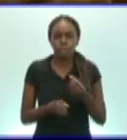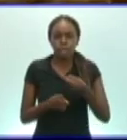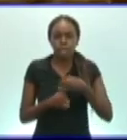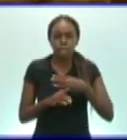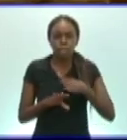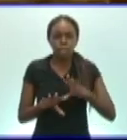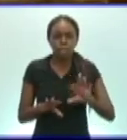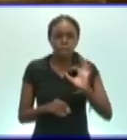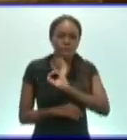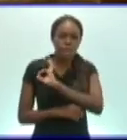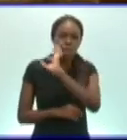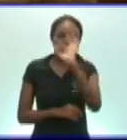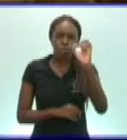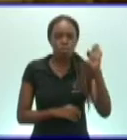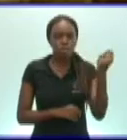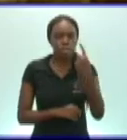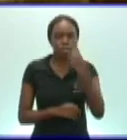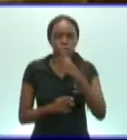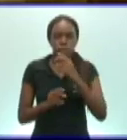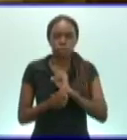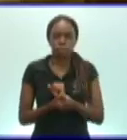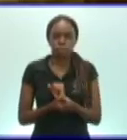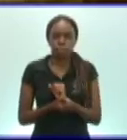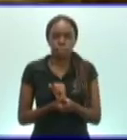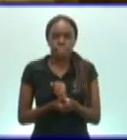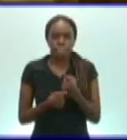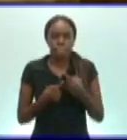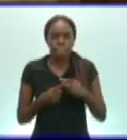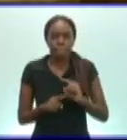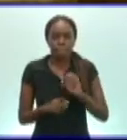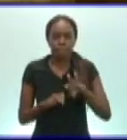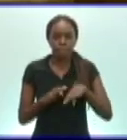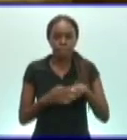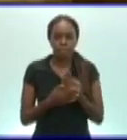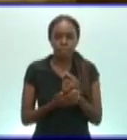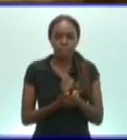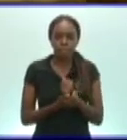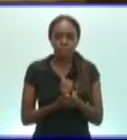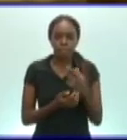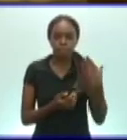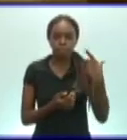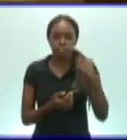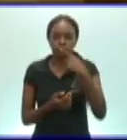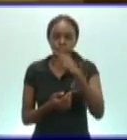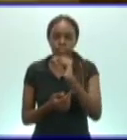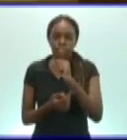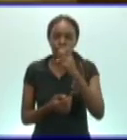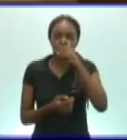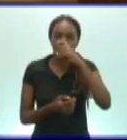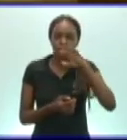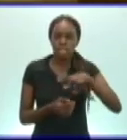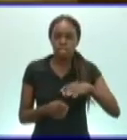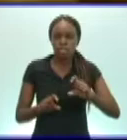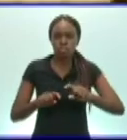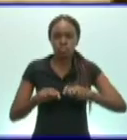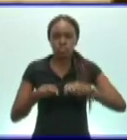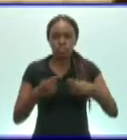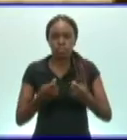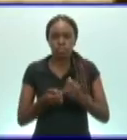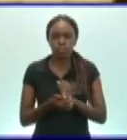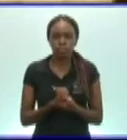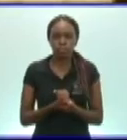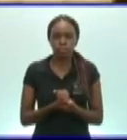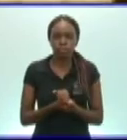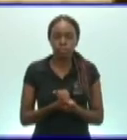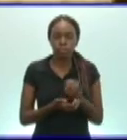Clemente nunca andaba solo, pero ese día envía a su hijo Carlitos por unos zapatos, al ayudante Pavón